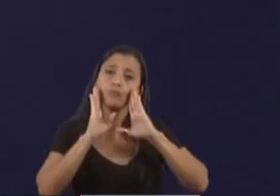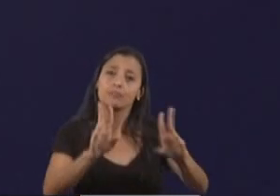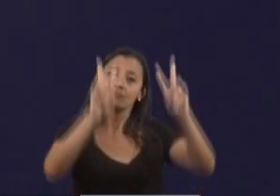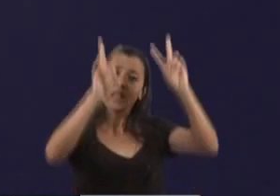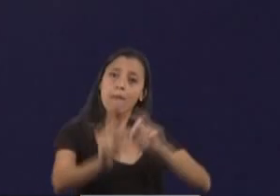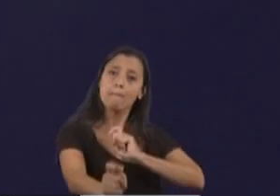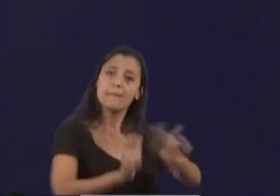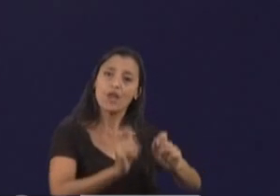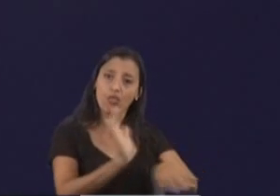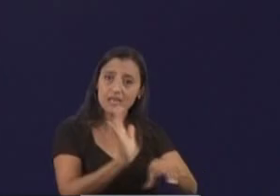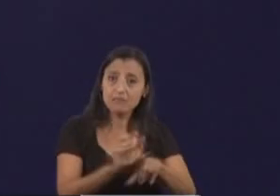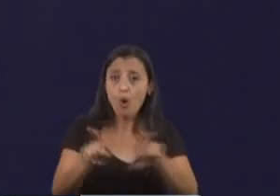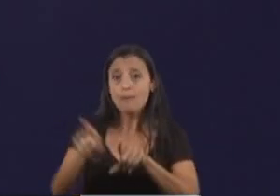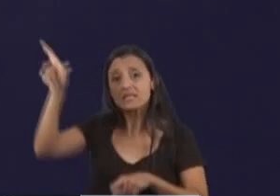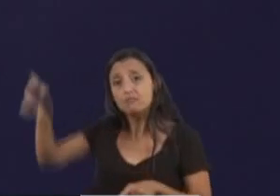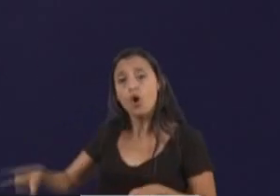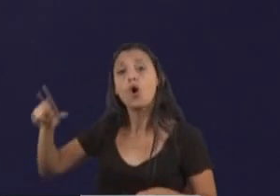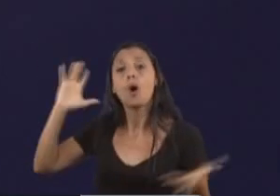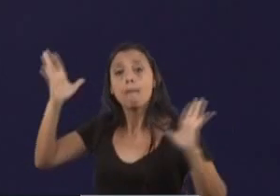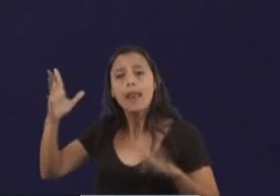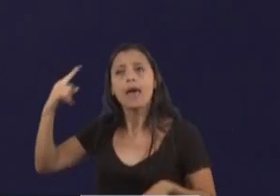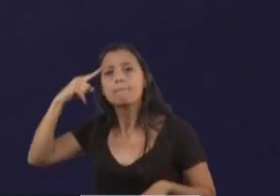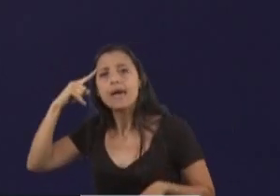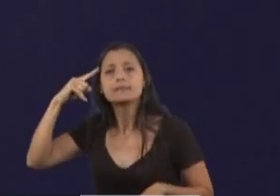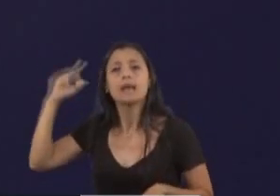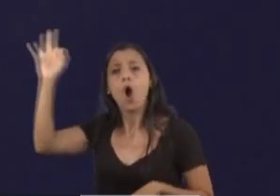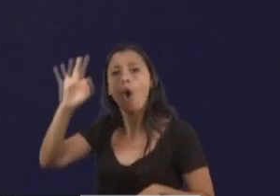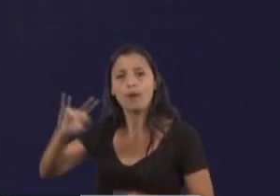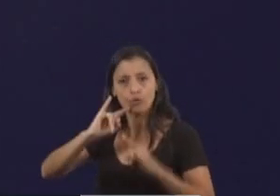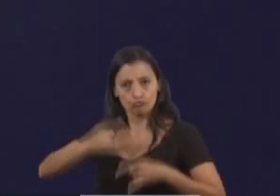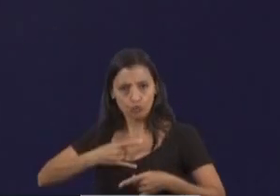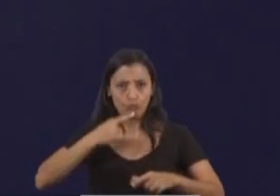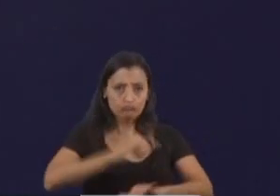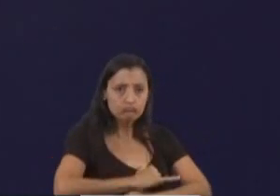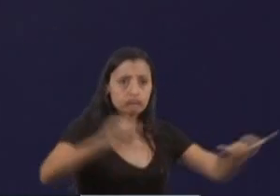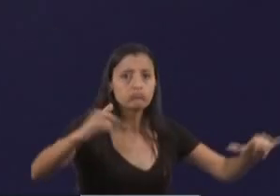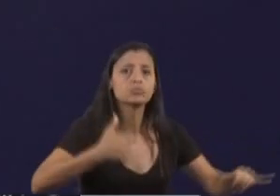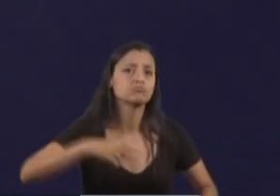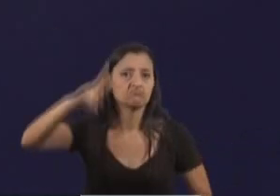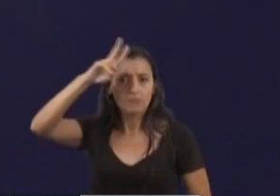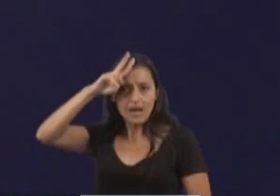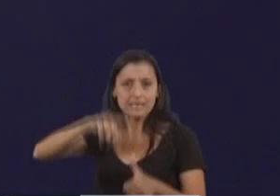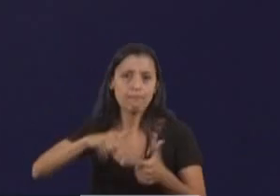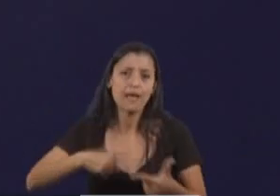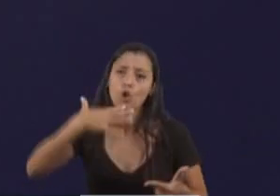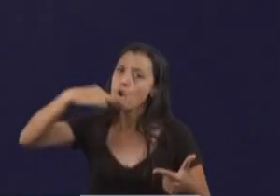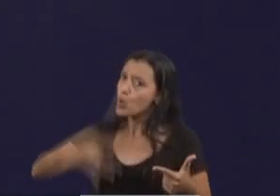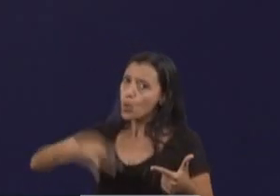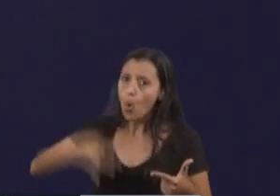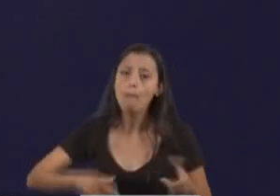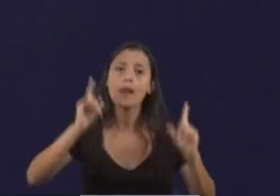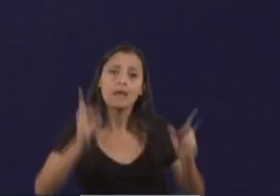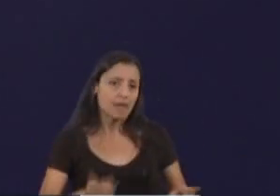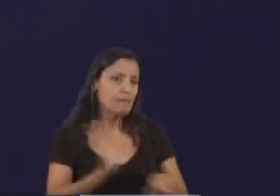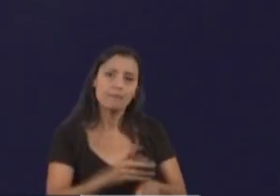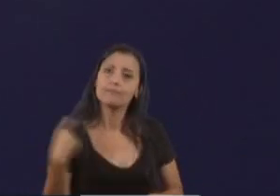piensa o lo que él quiere transmitir, está cumplido con creces, con el mayor de los respetos y con la mayor